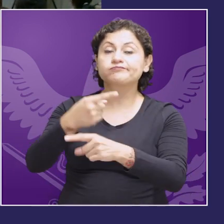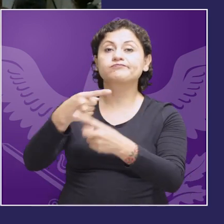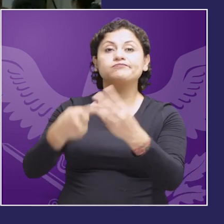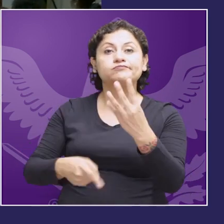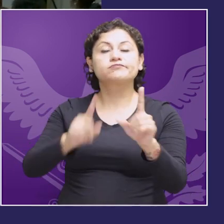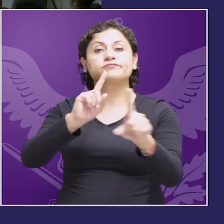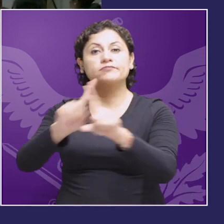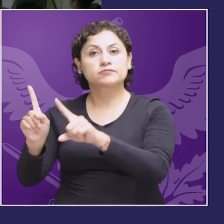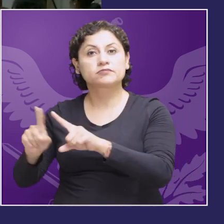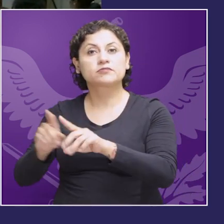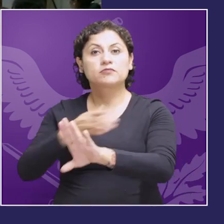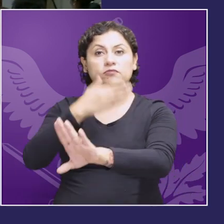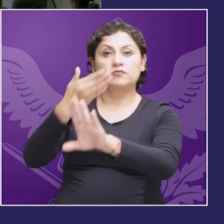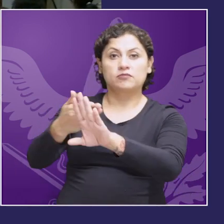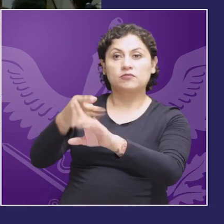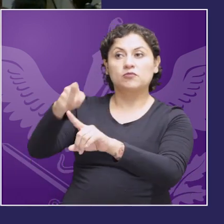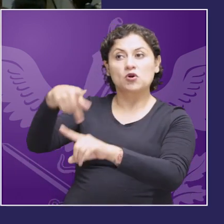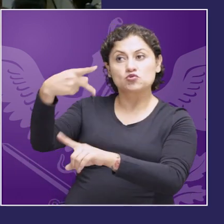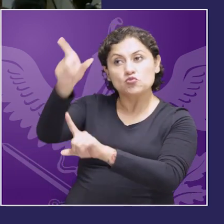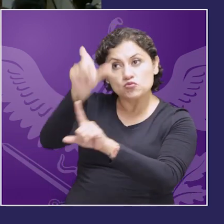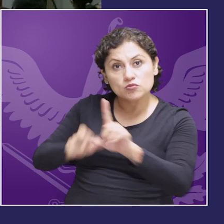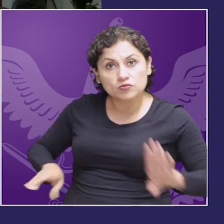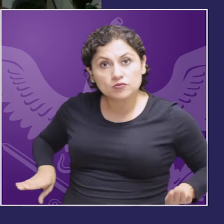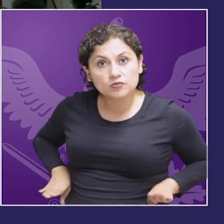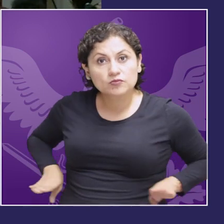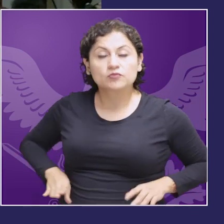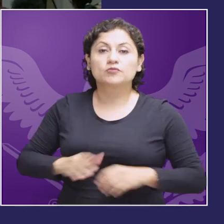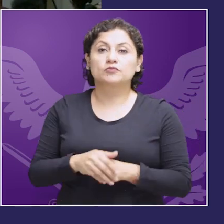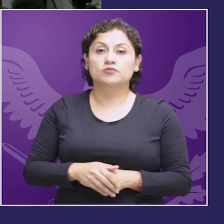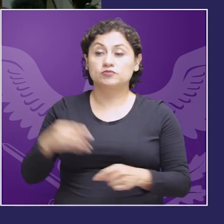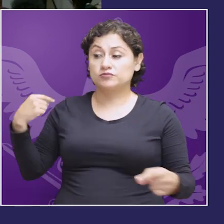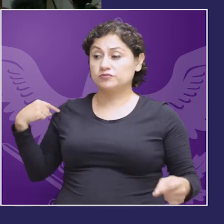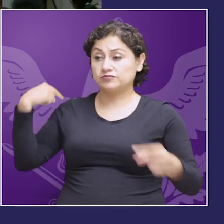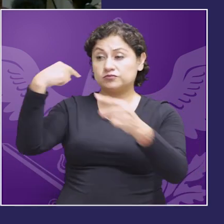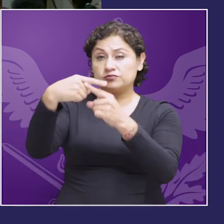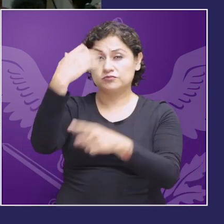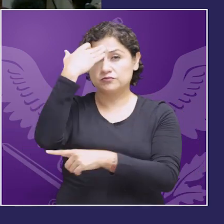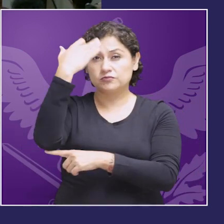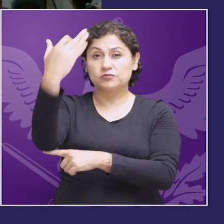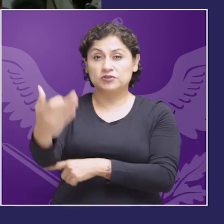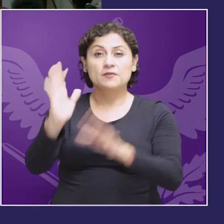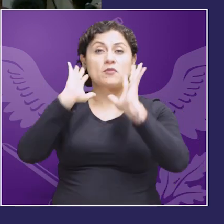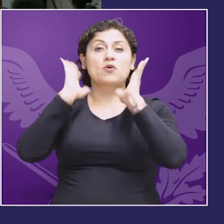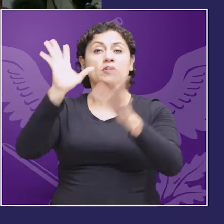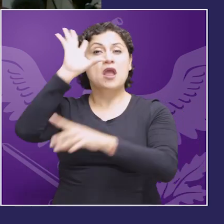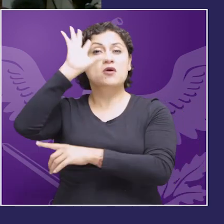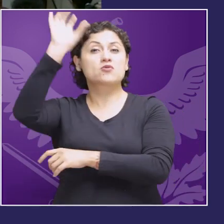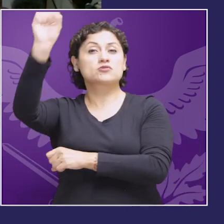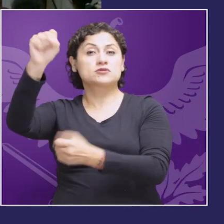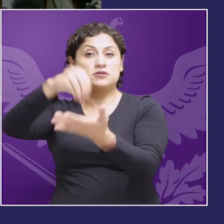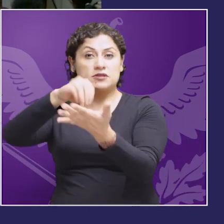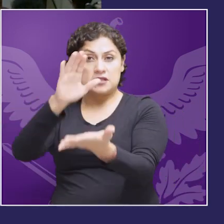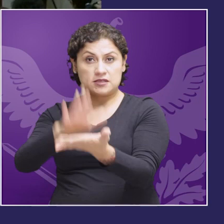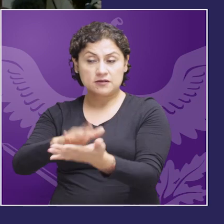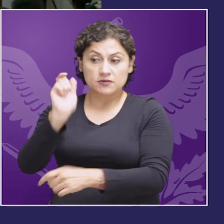una tipificación y por lo tanto una pena distinta. Así tenemos lesiones graves contra una mujer por su condición de tal o